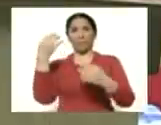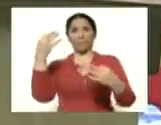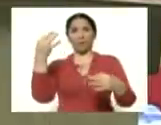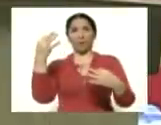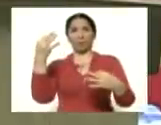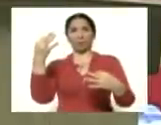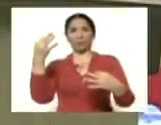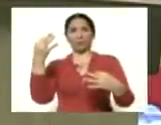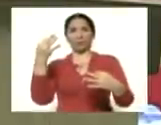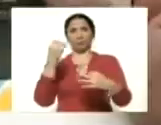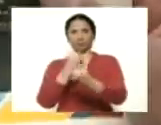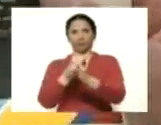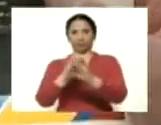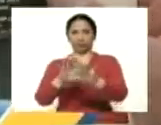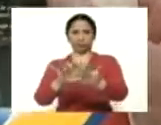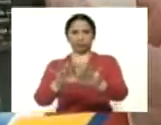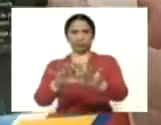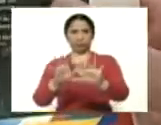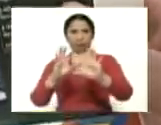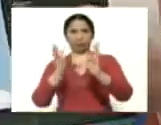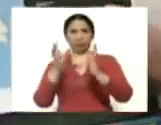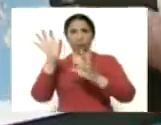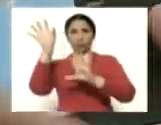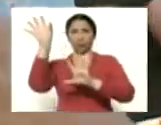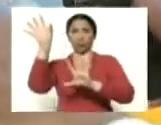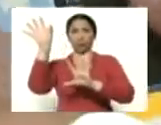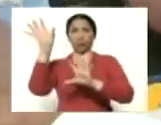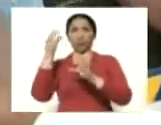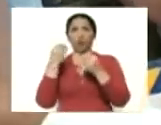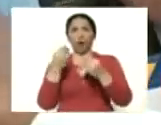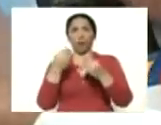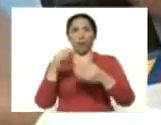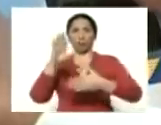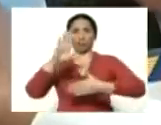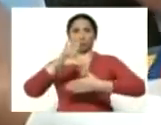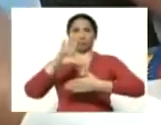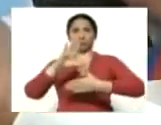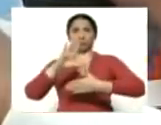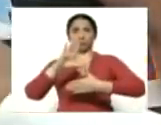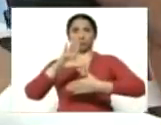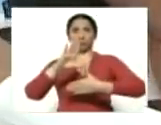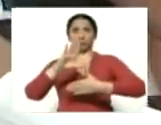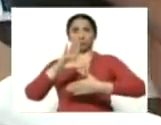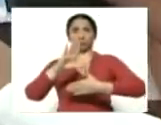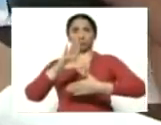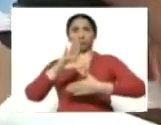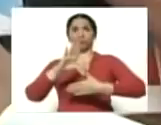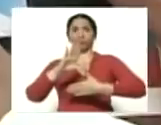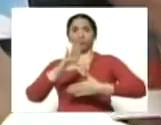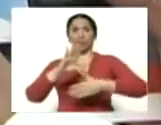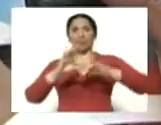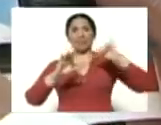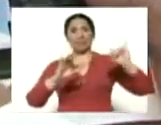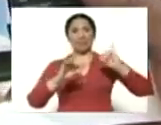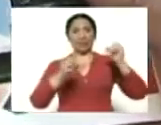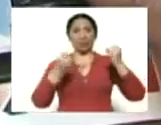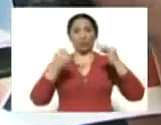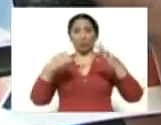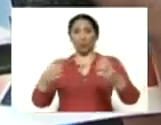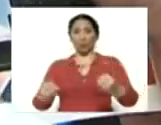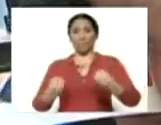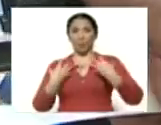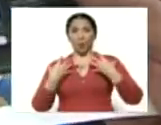la Universidad de Johns Hopkins. Presenta aquí en el extremo superior izquierdo el número total de casos en el